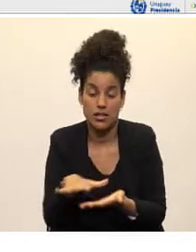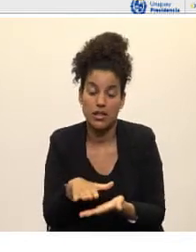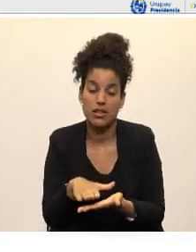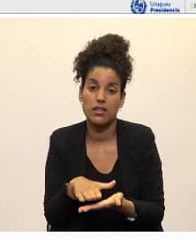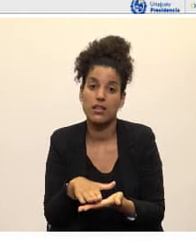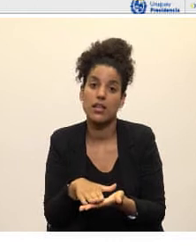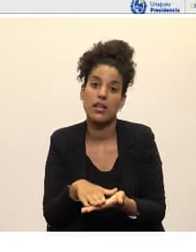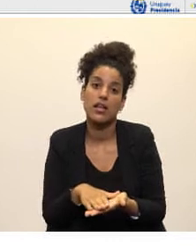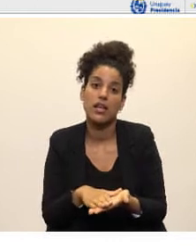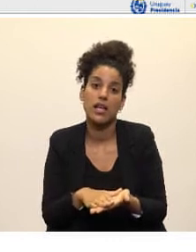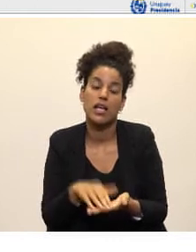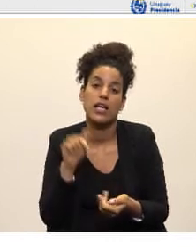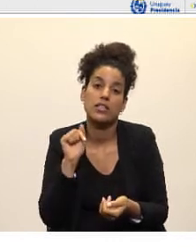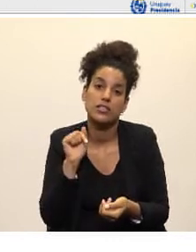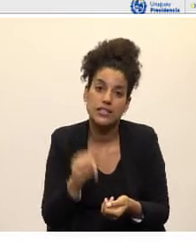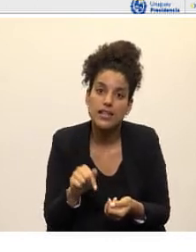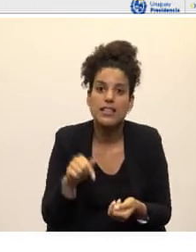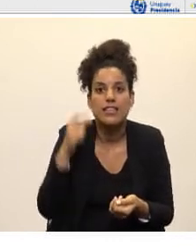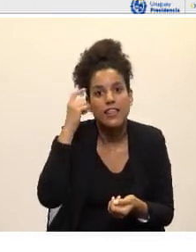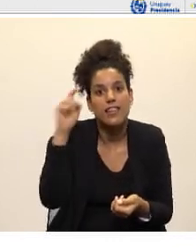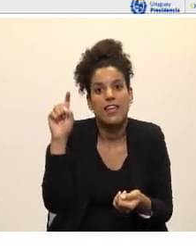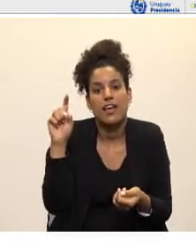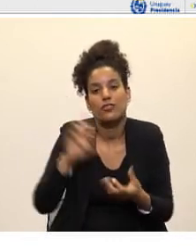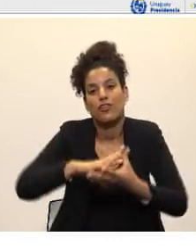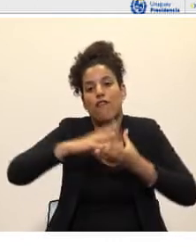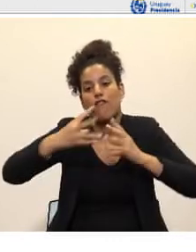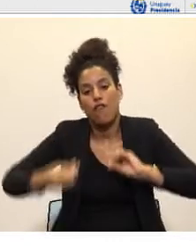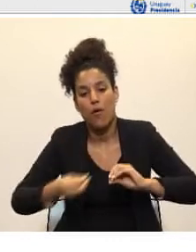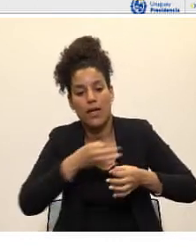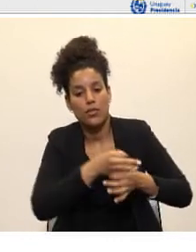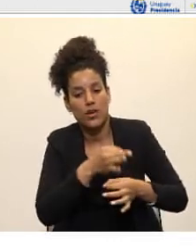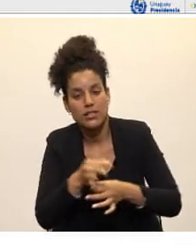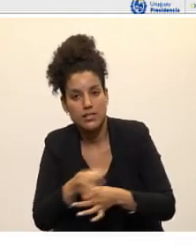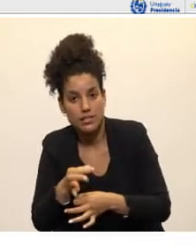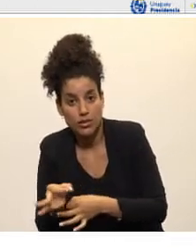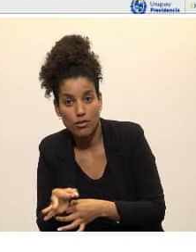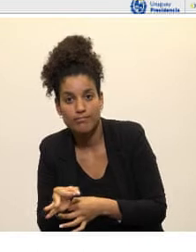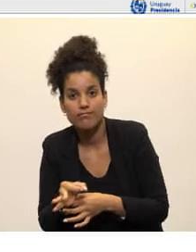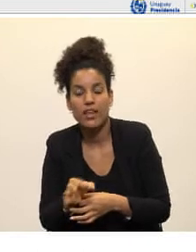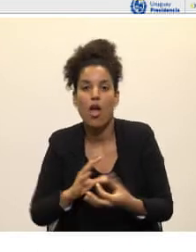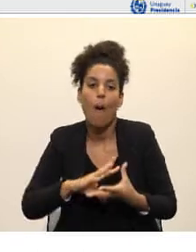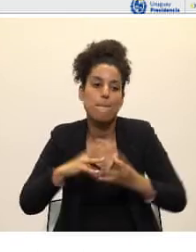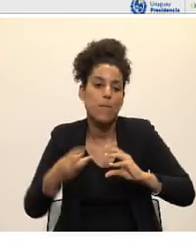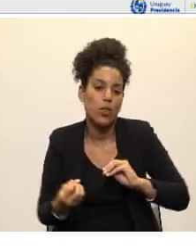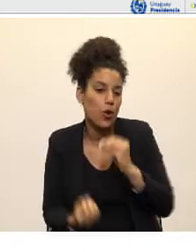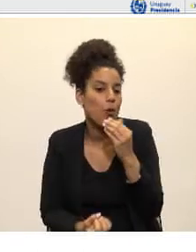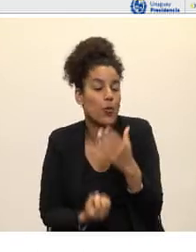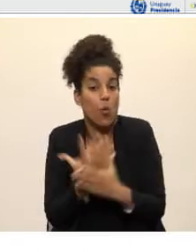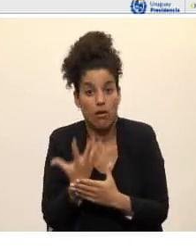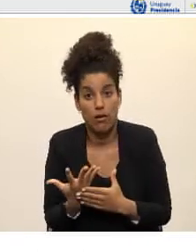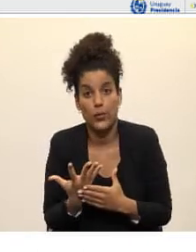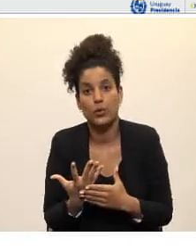como fundamental esta idea de modelos educativos más transformadores, modelos más